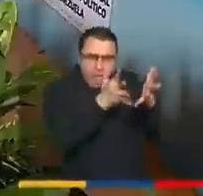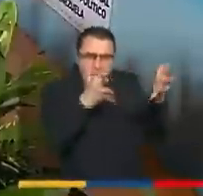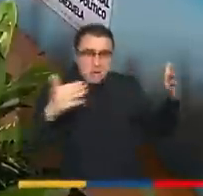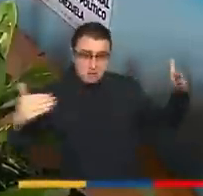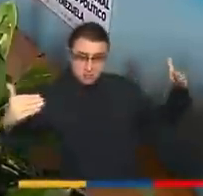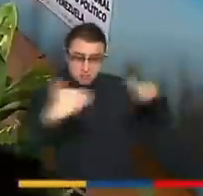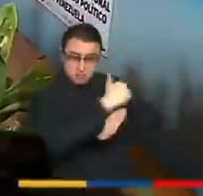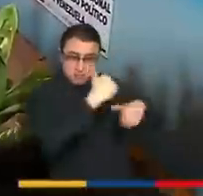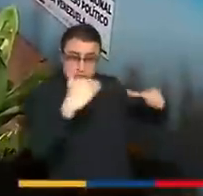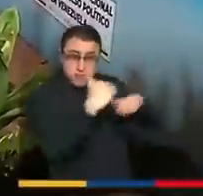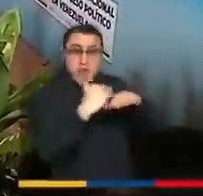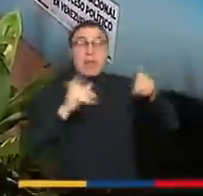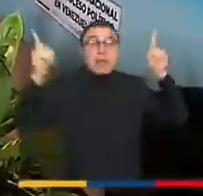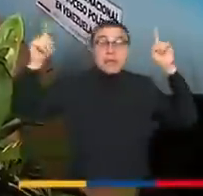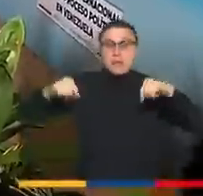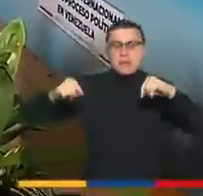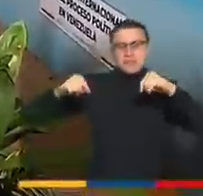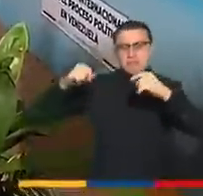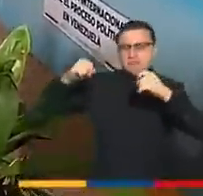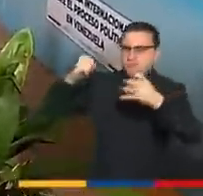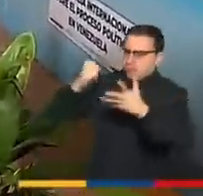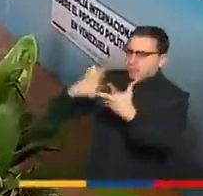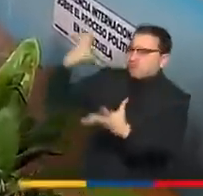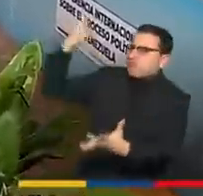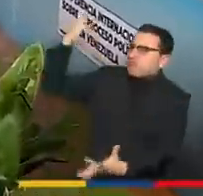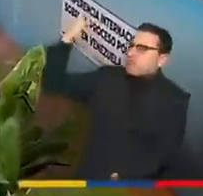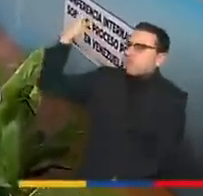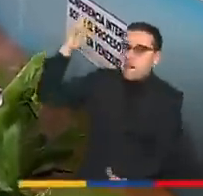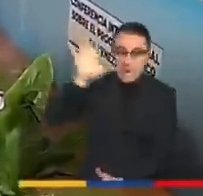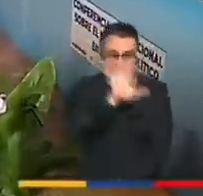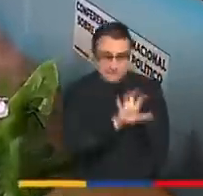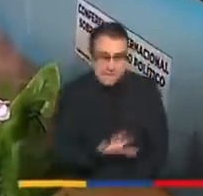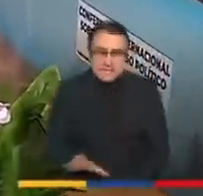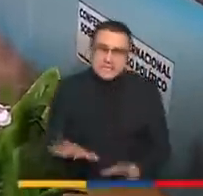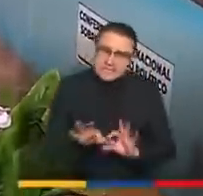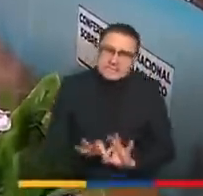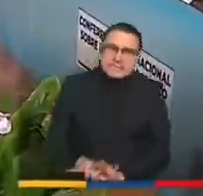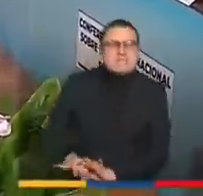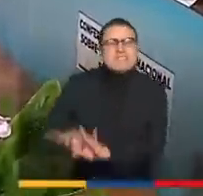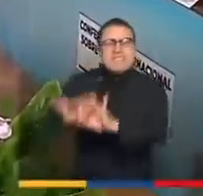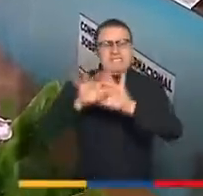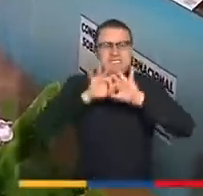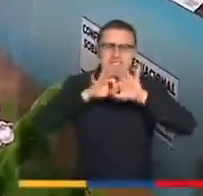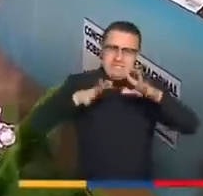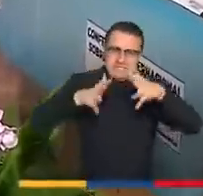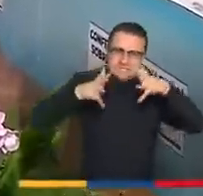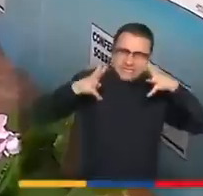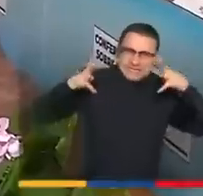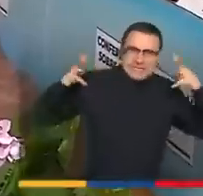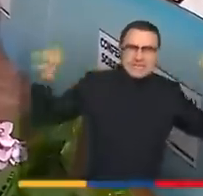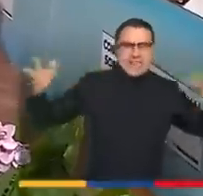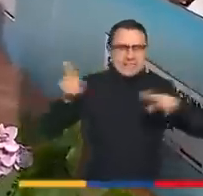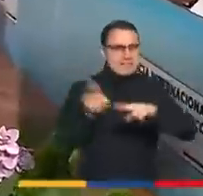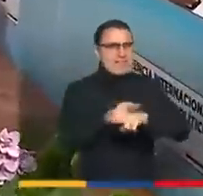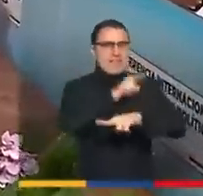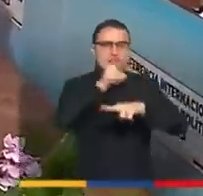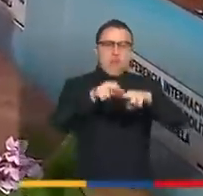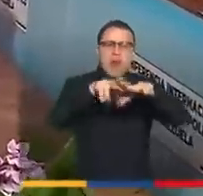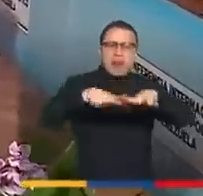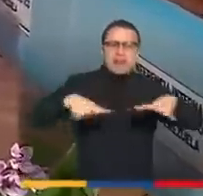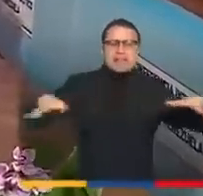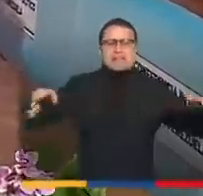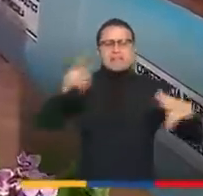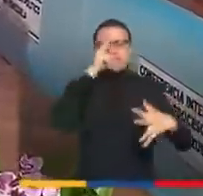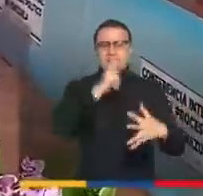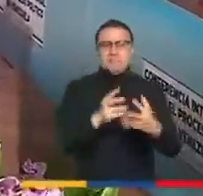la riqueza de ser, si hubieran estado juntas, la mayor potencia de la biodiversidad del